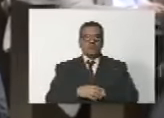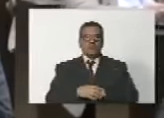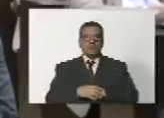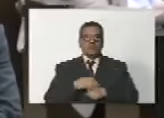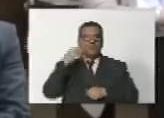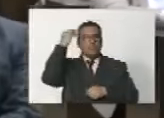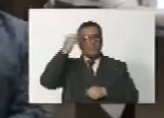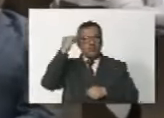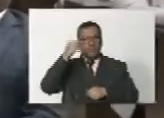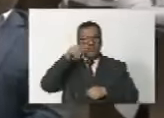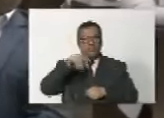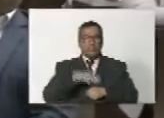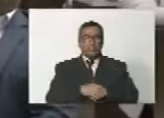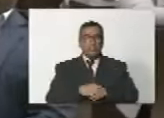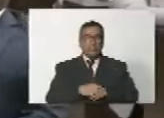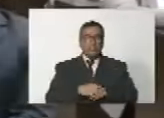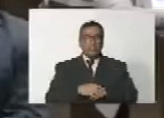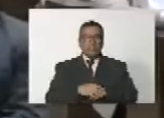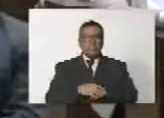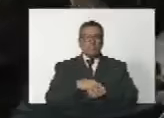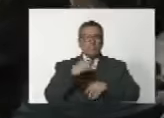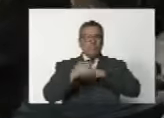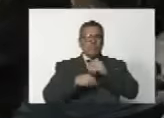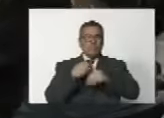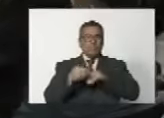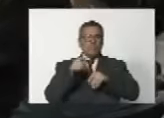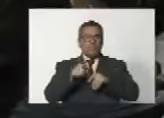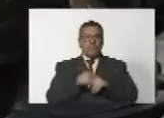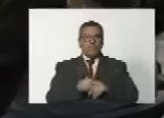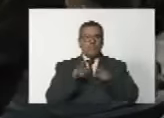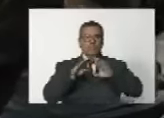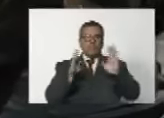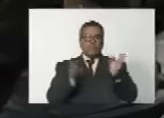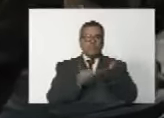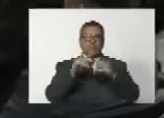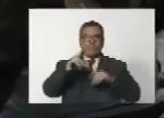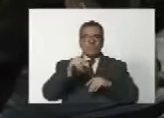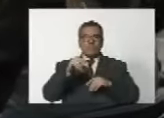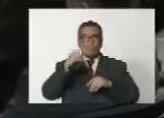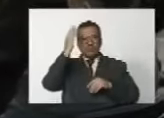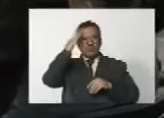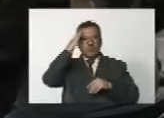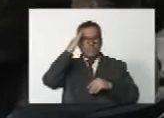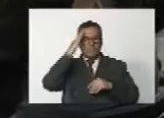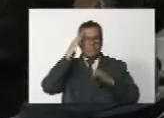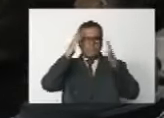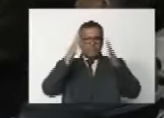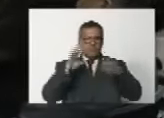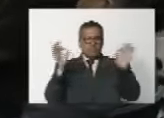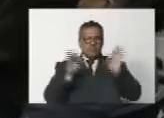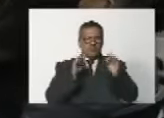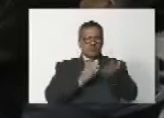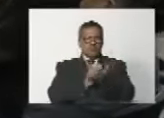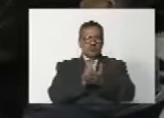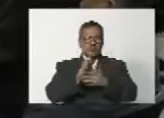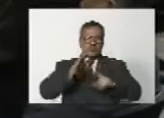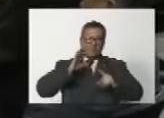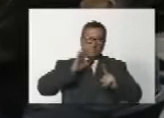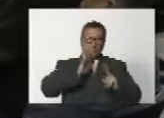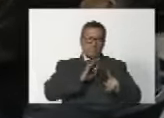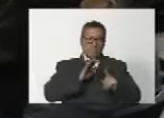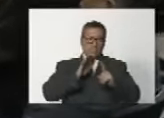nosotros pensamos que las condiciones globales no aconsejan a nadie seguir